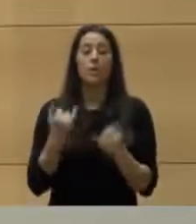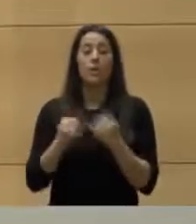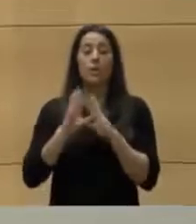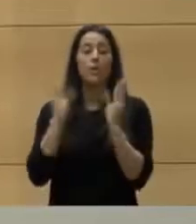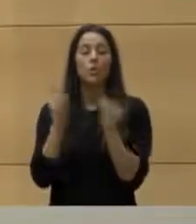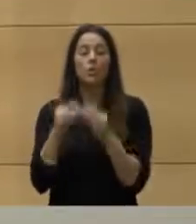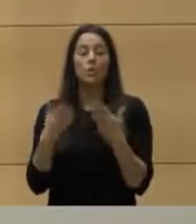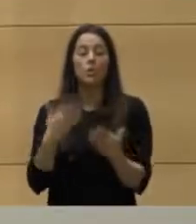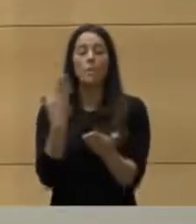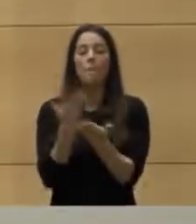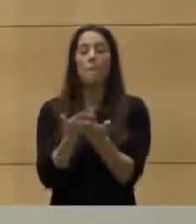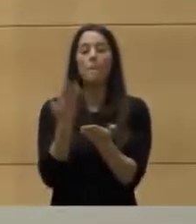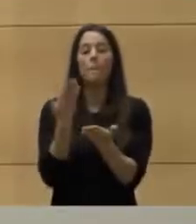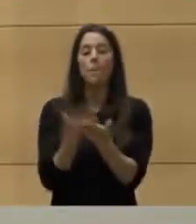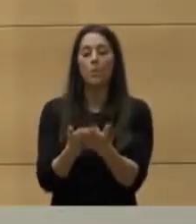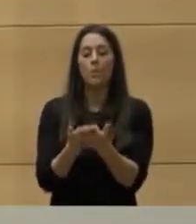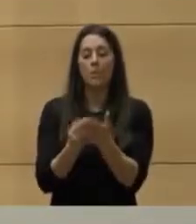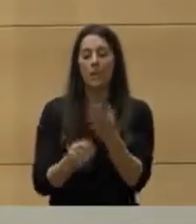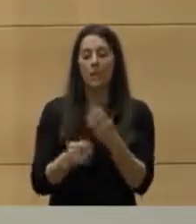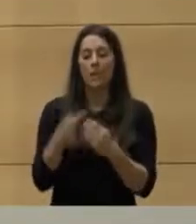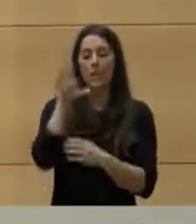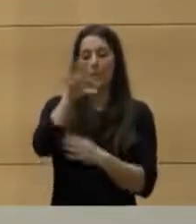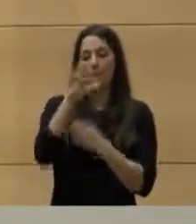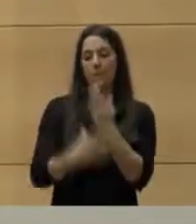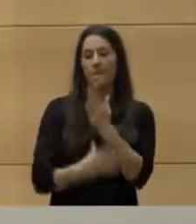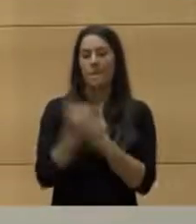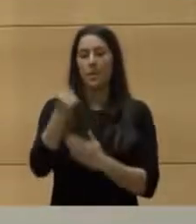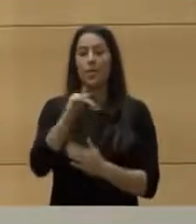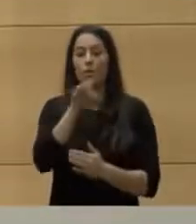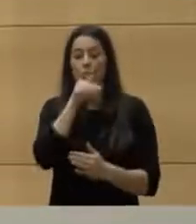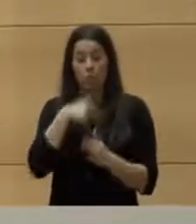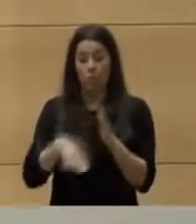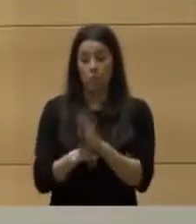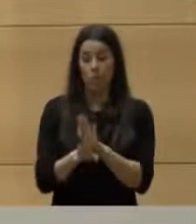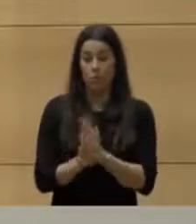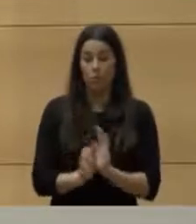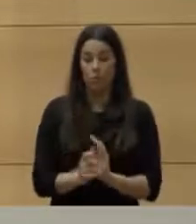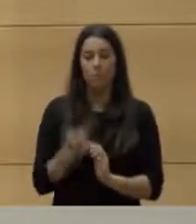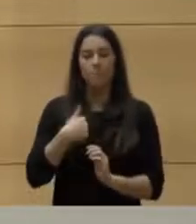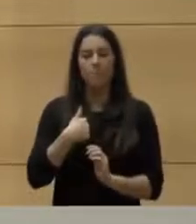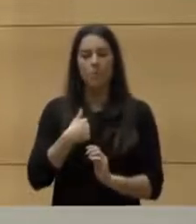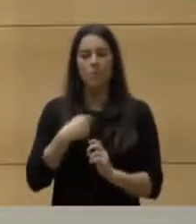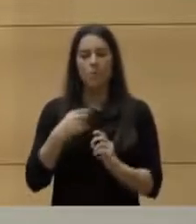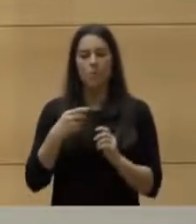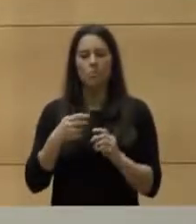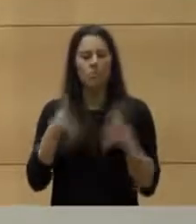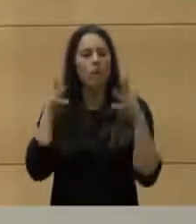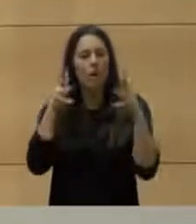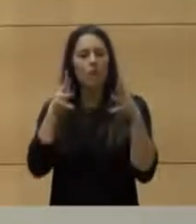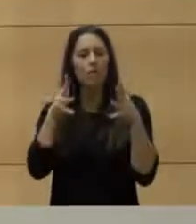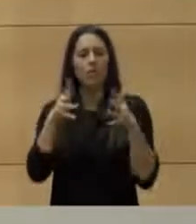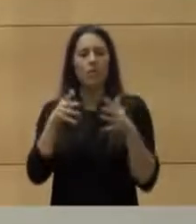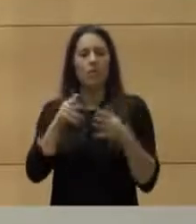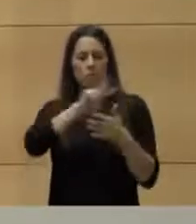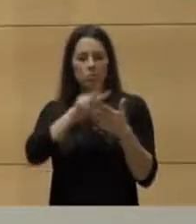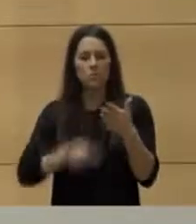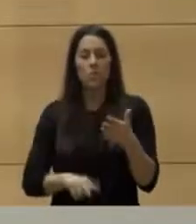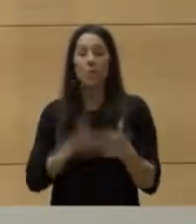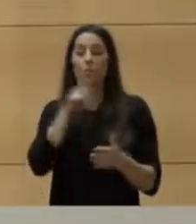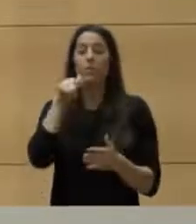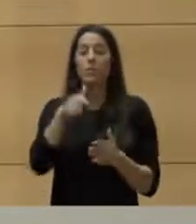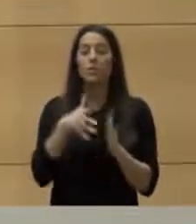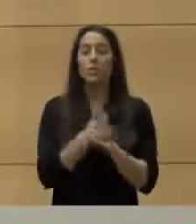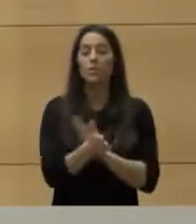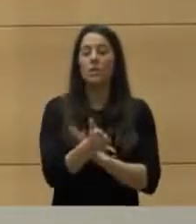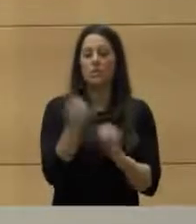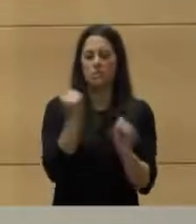federal que hoy aguanta nuestros días y que sugiero que se lea, porque constituyó el trabajo de muchos años y